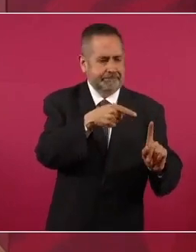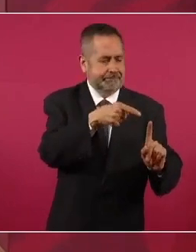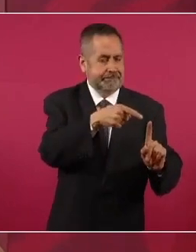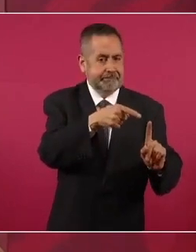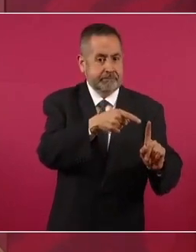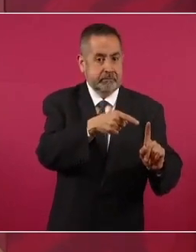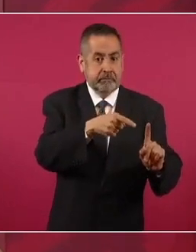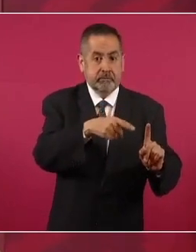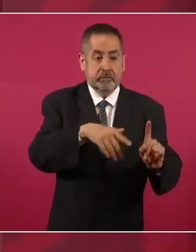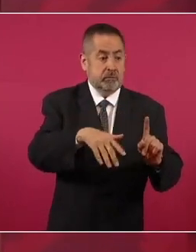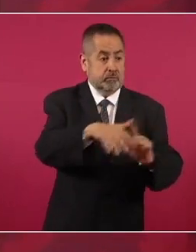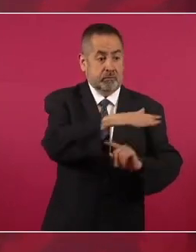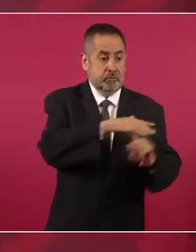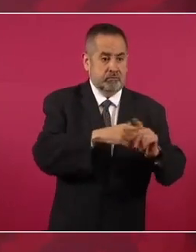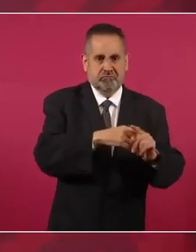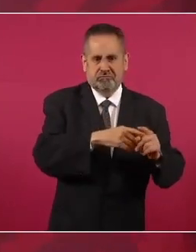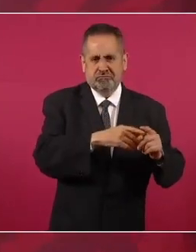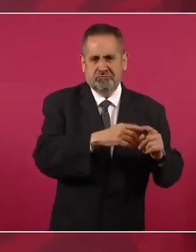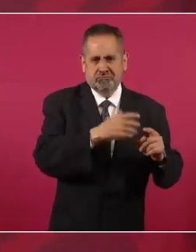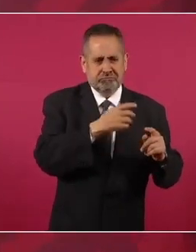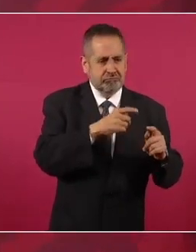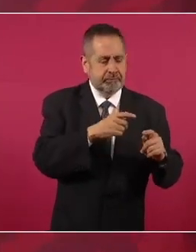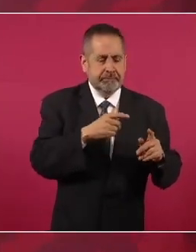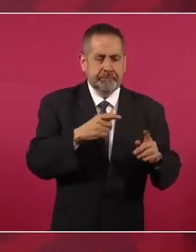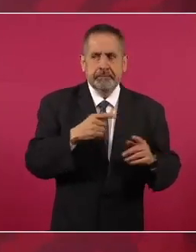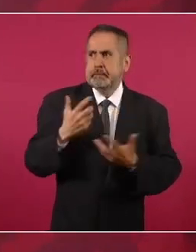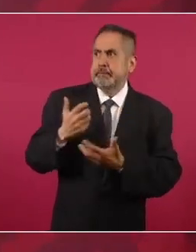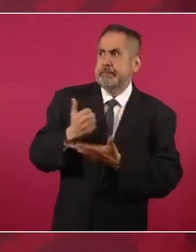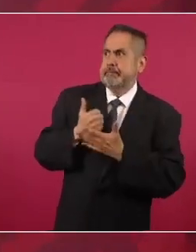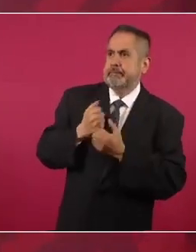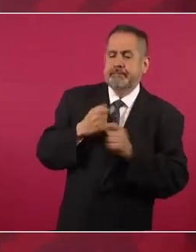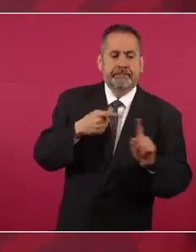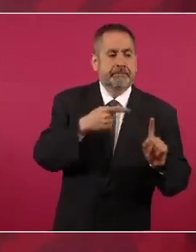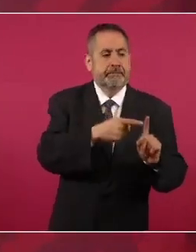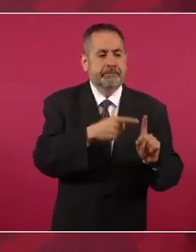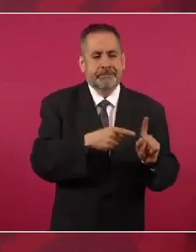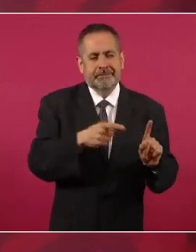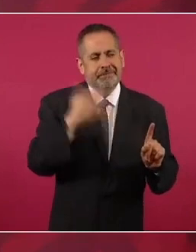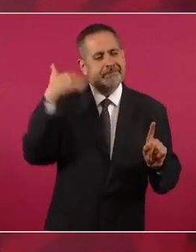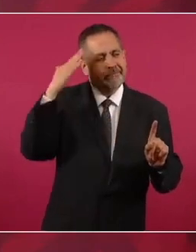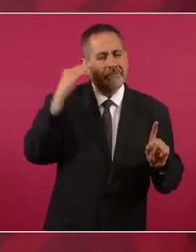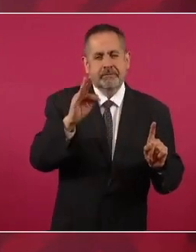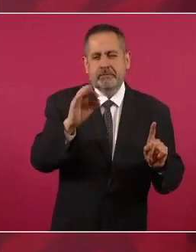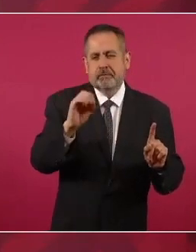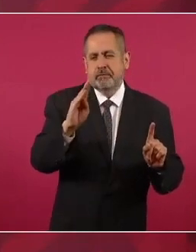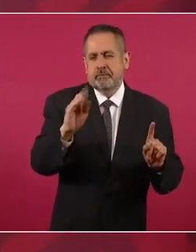y sobre todo por los rescatados del FOBAPROA